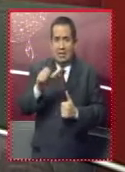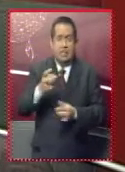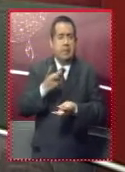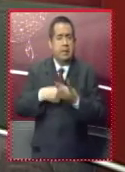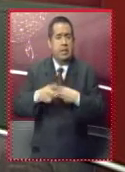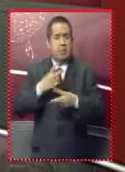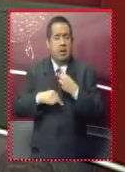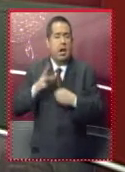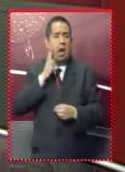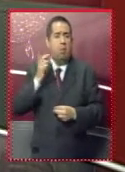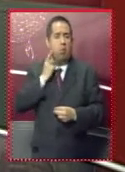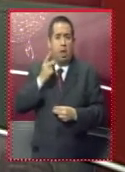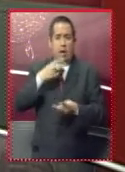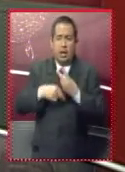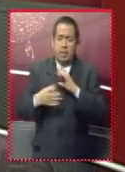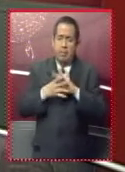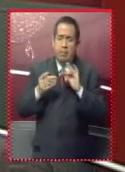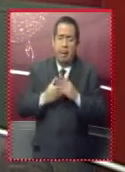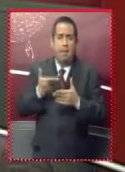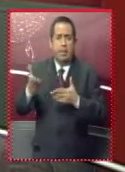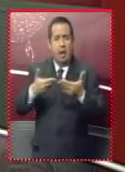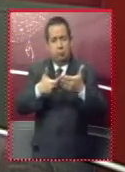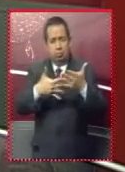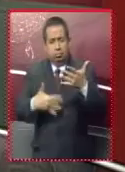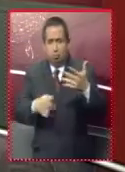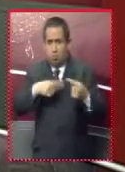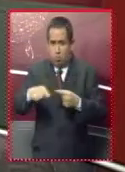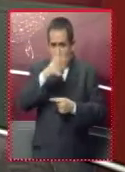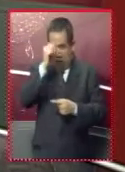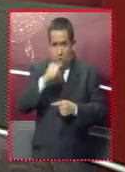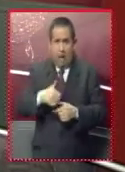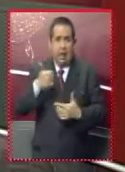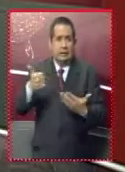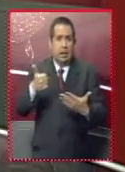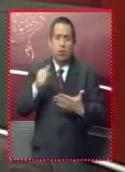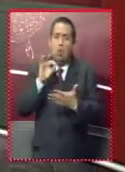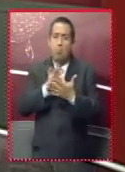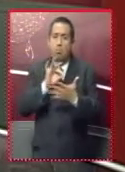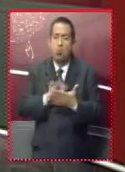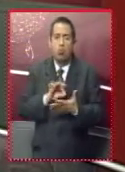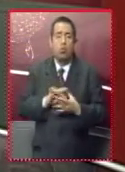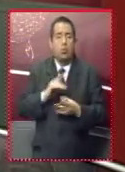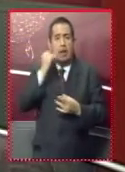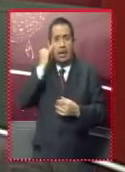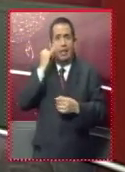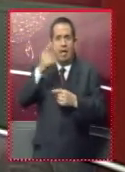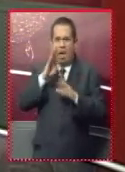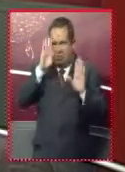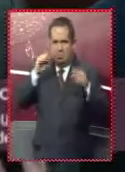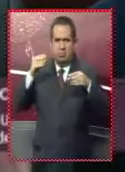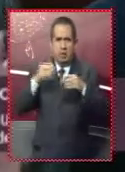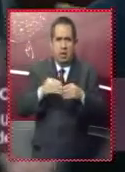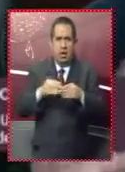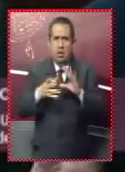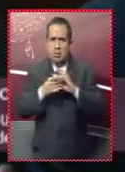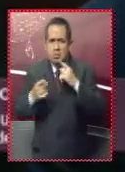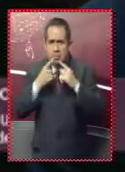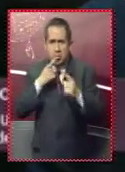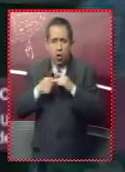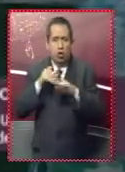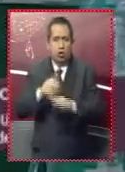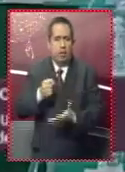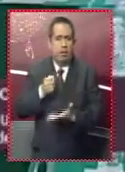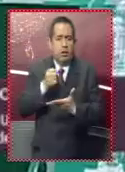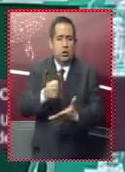acudieron a la Cámara de Diputados y presentaron un pliego consensuado con 6 puntos que buscan colocar en el centro de la confección y posterior dictamen del